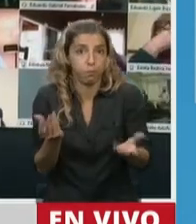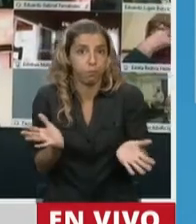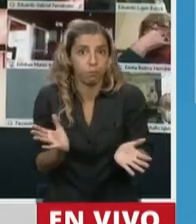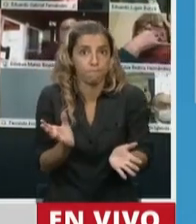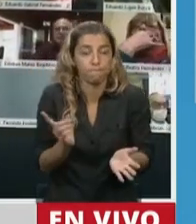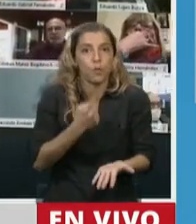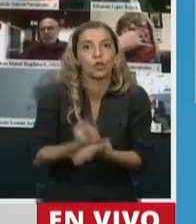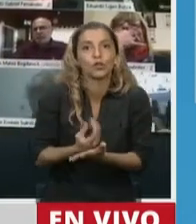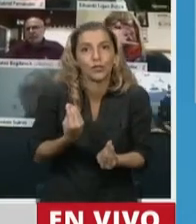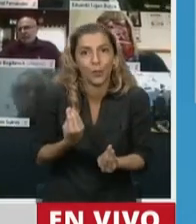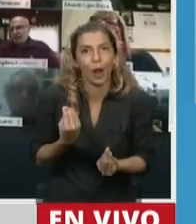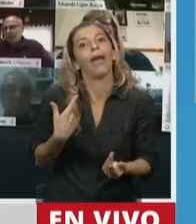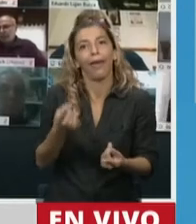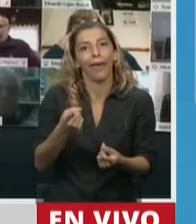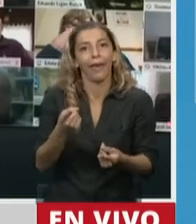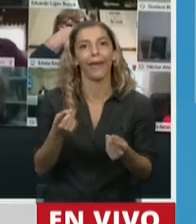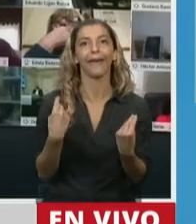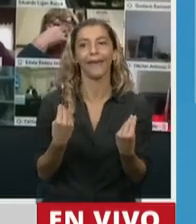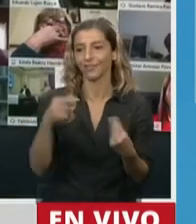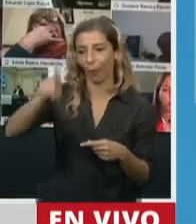eso les digo a todos que lo que está